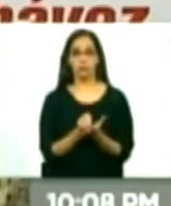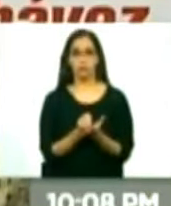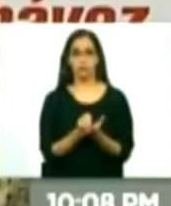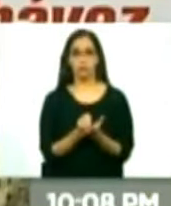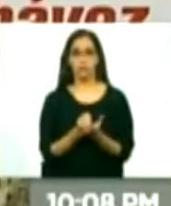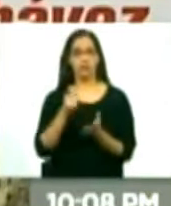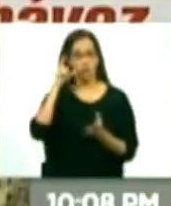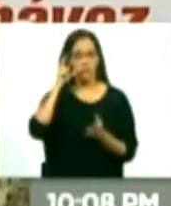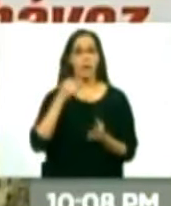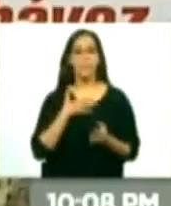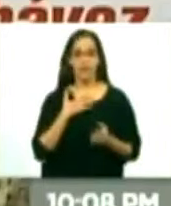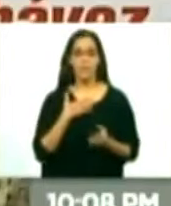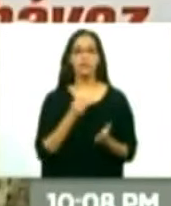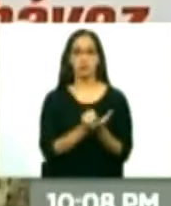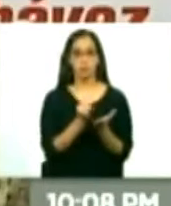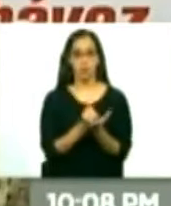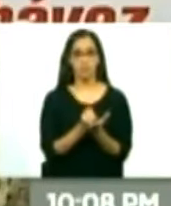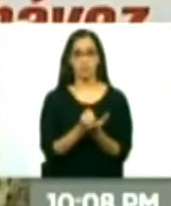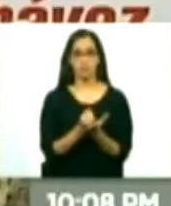Estos días para mí ha sido una prueba.